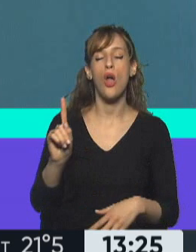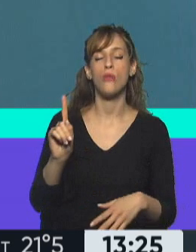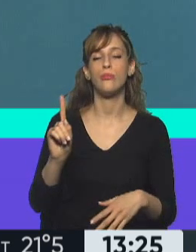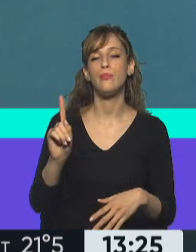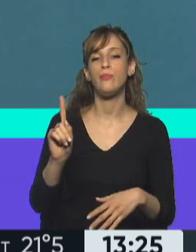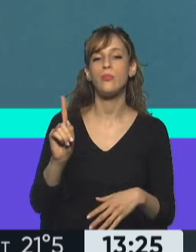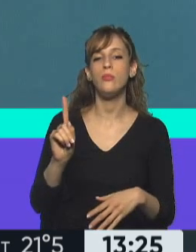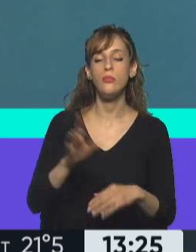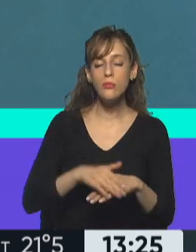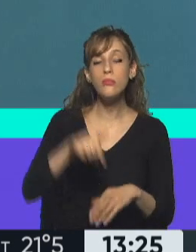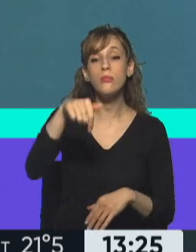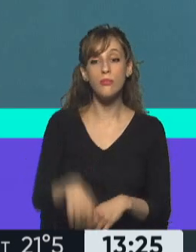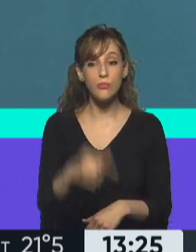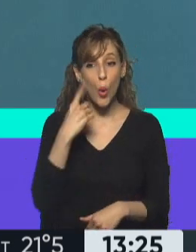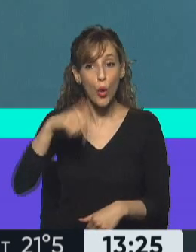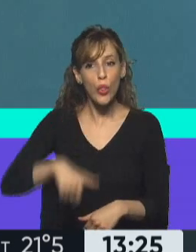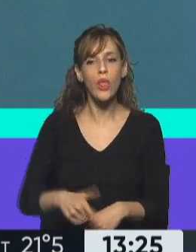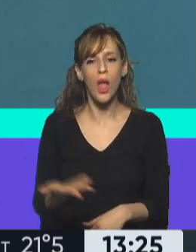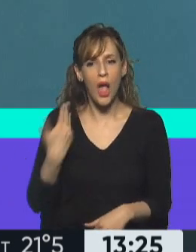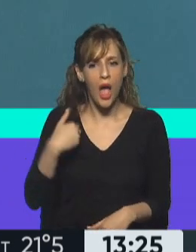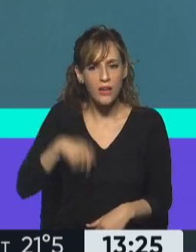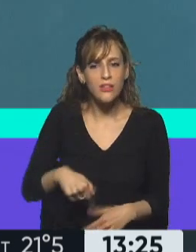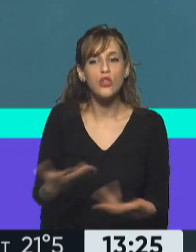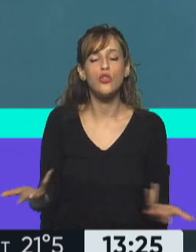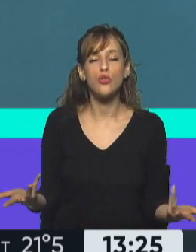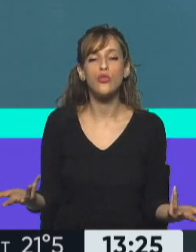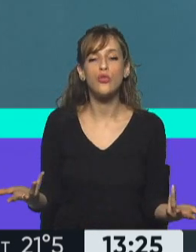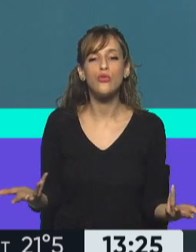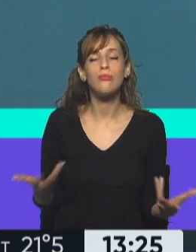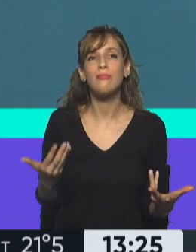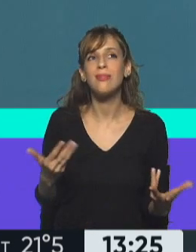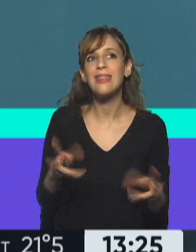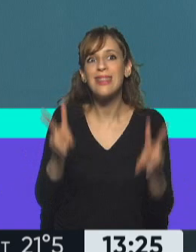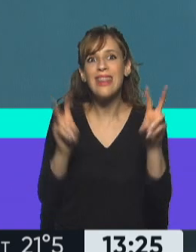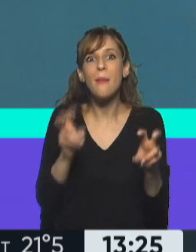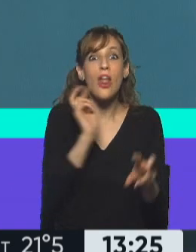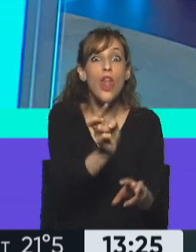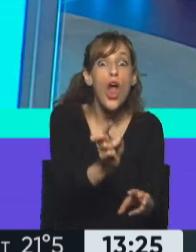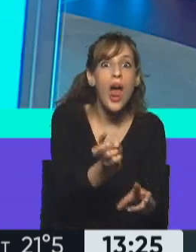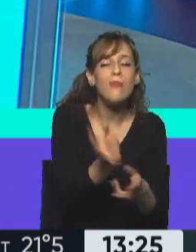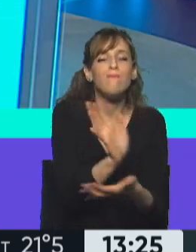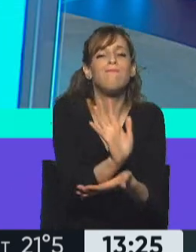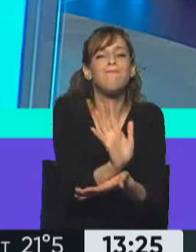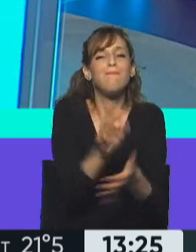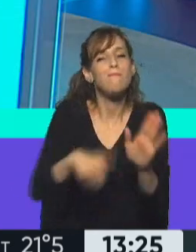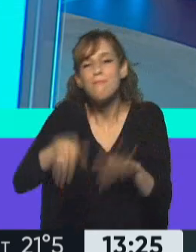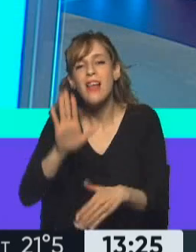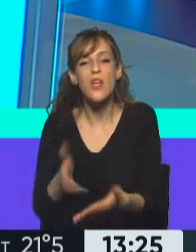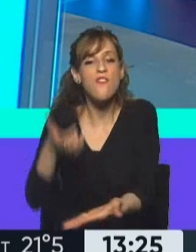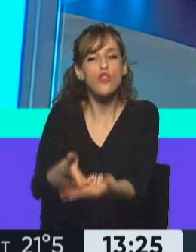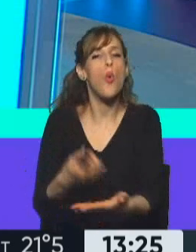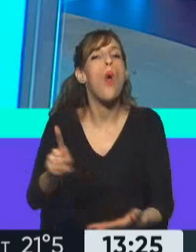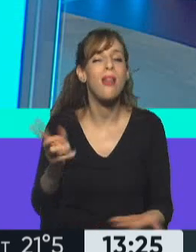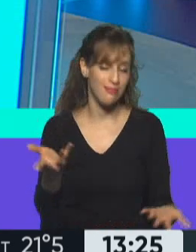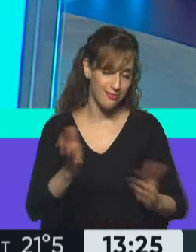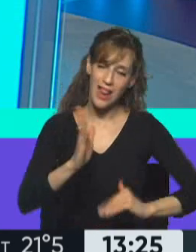que culturalmente los argentinos lo más cercano al dólar que tenemos es el ladrillo, ¿no? Claro. Sigue siendo el lugar de inversión preferido en la Argentina. De hecho es el motor